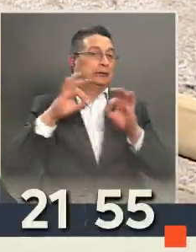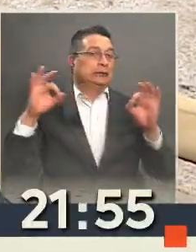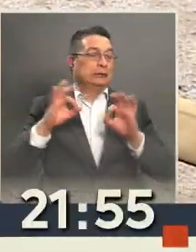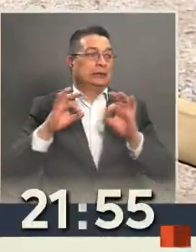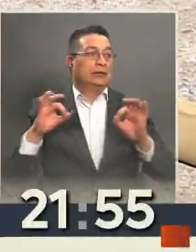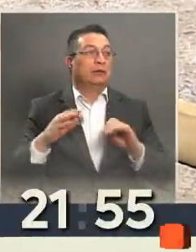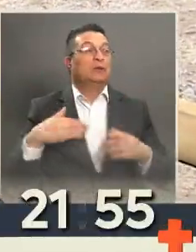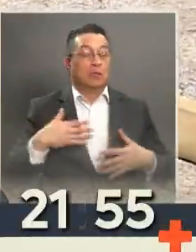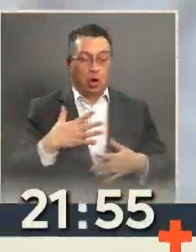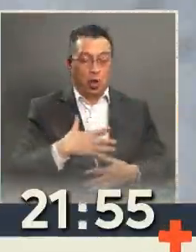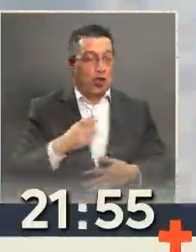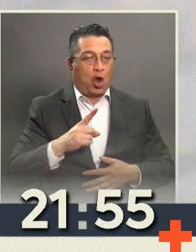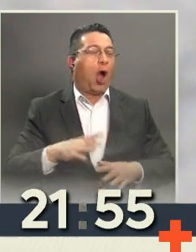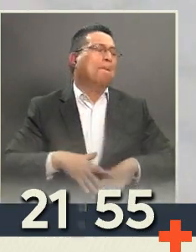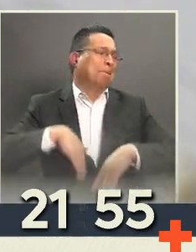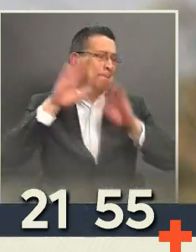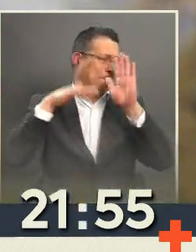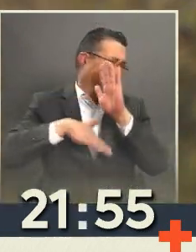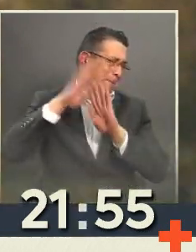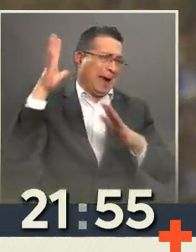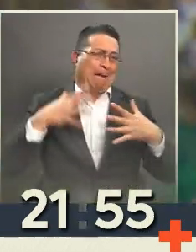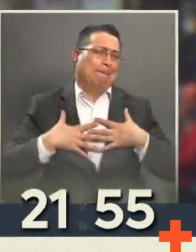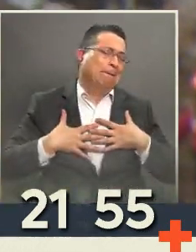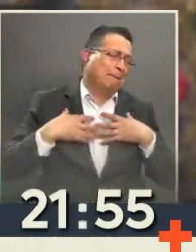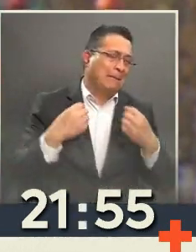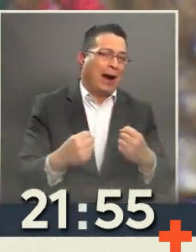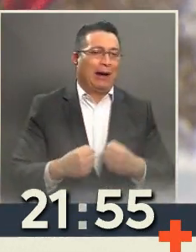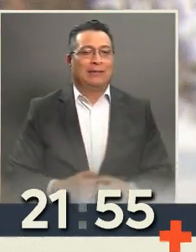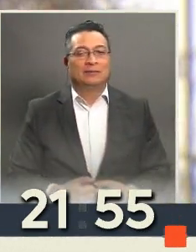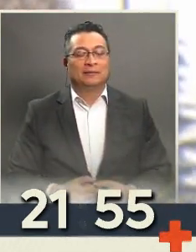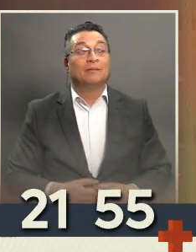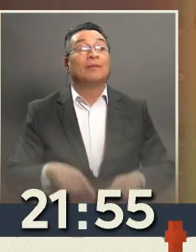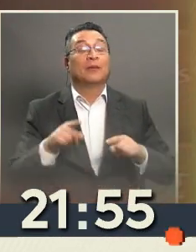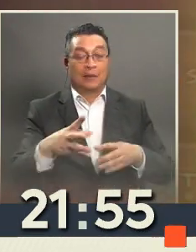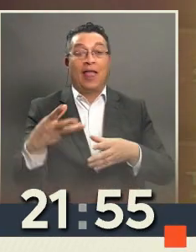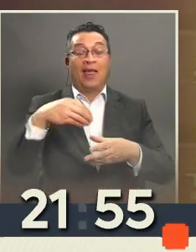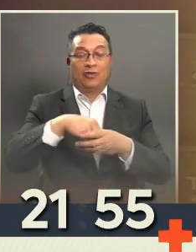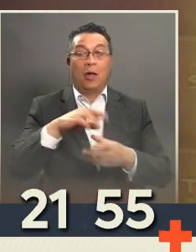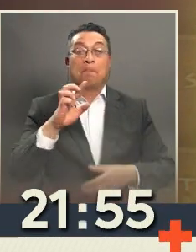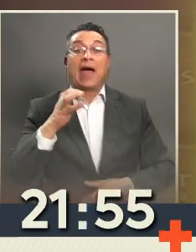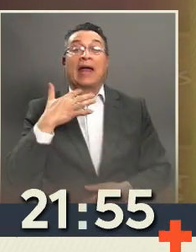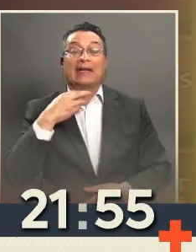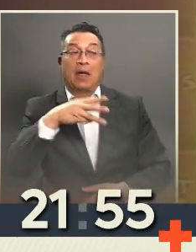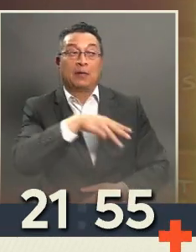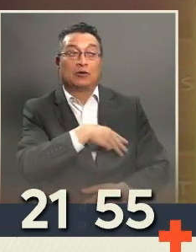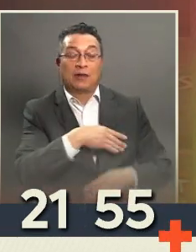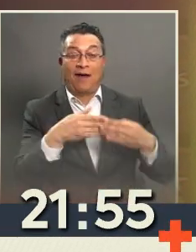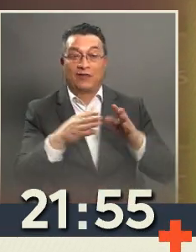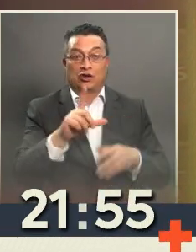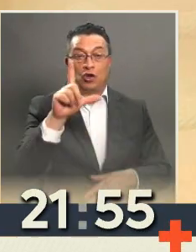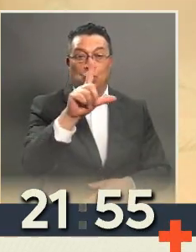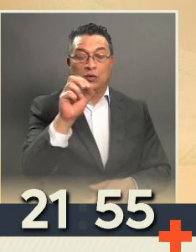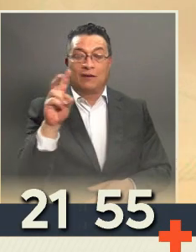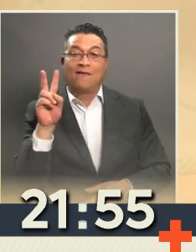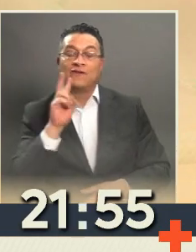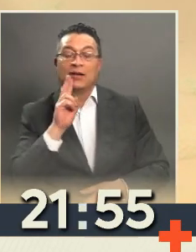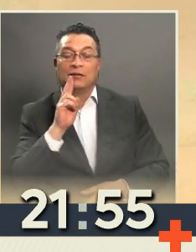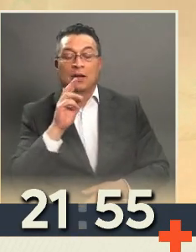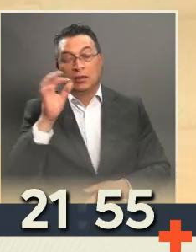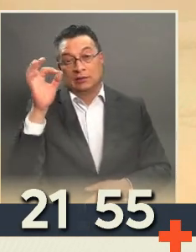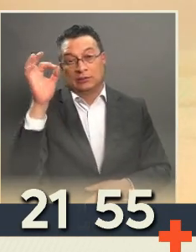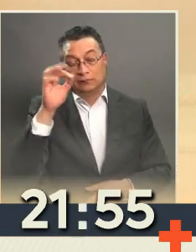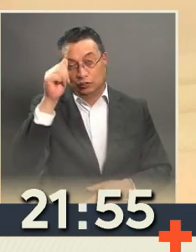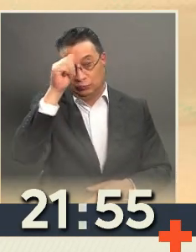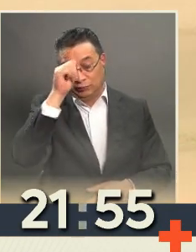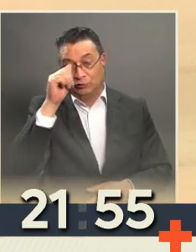sino que me encanta. Parque Aventura está al interior del Parque Metropolitano, abierto de lunes a viernes, salvo festivos, desde